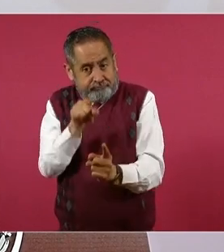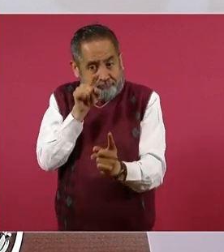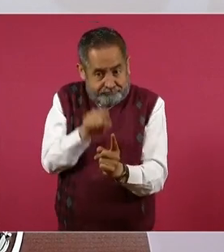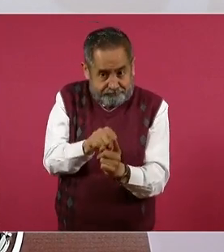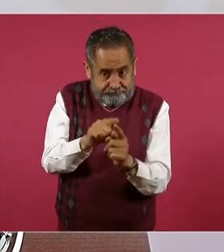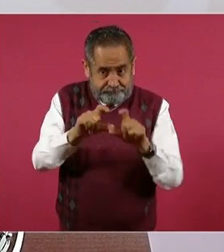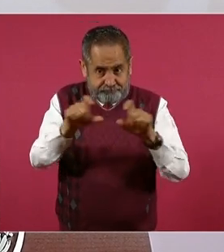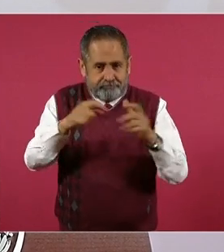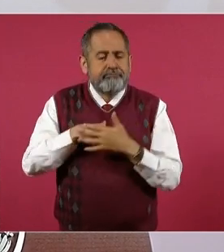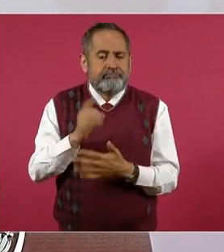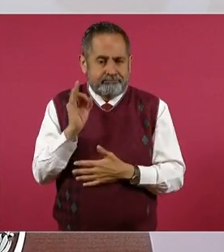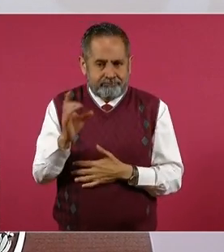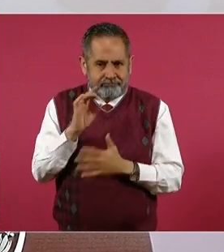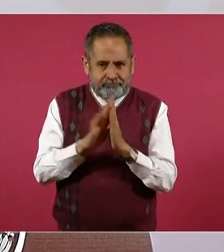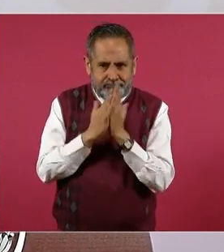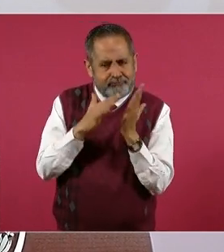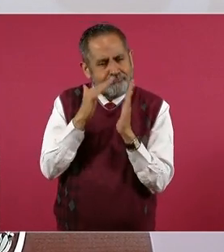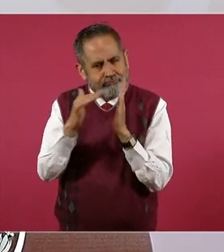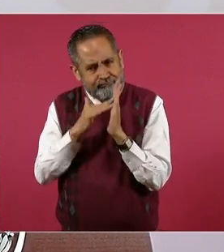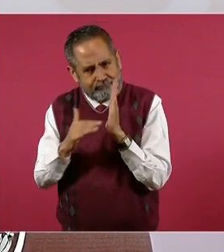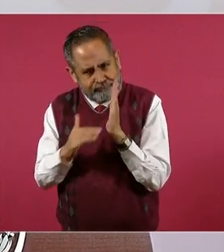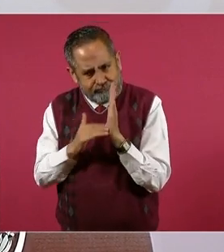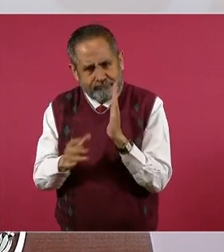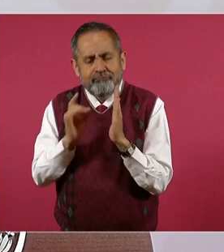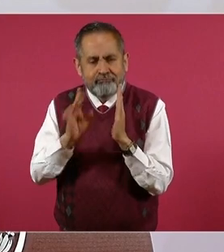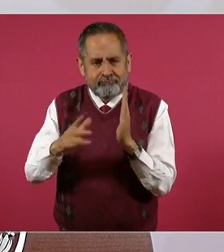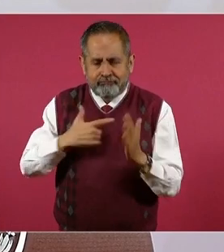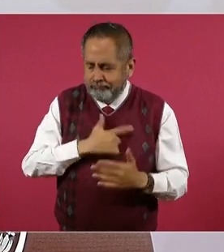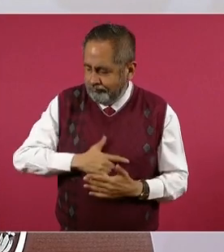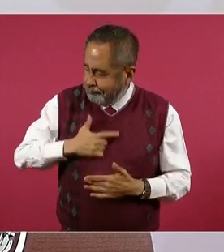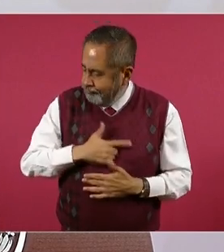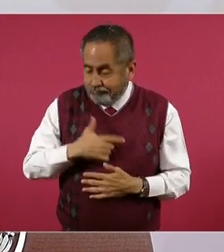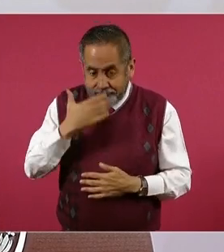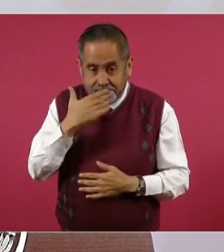porque ya leí el libro, me gustó